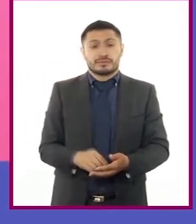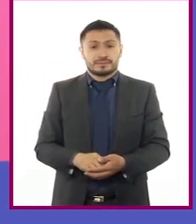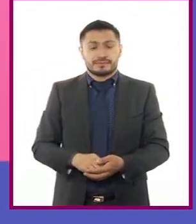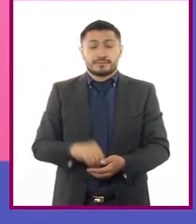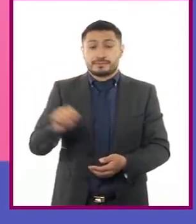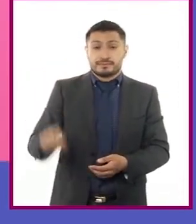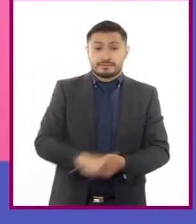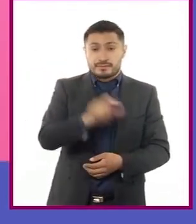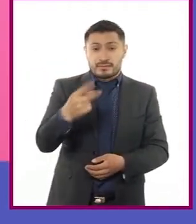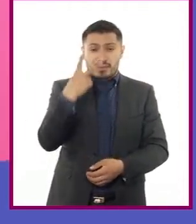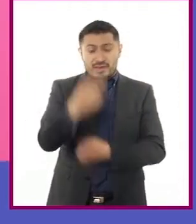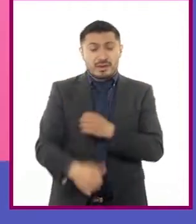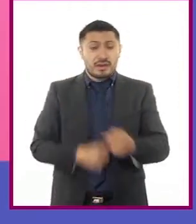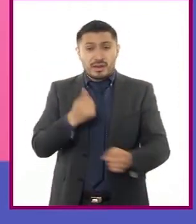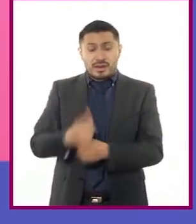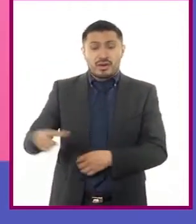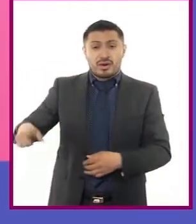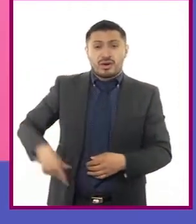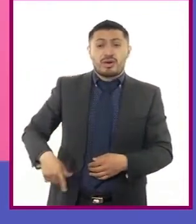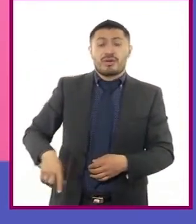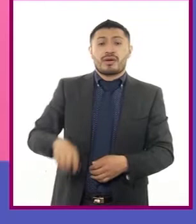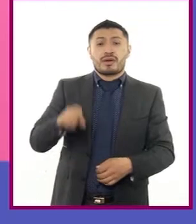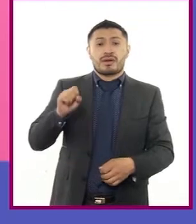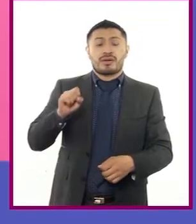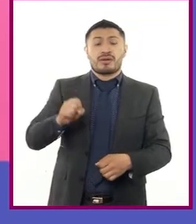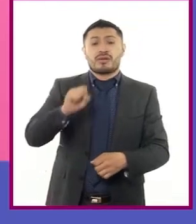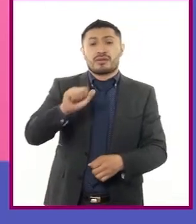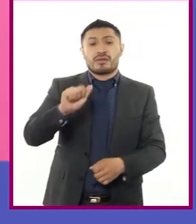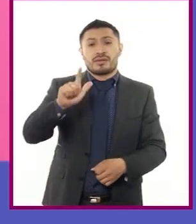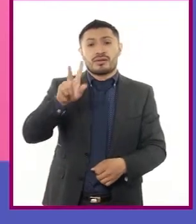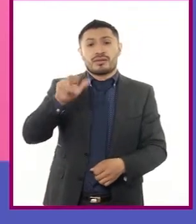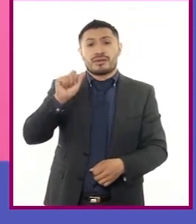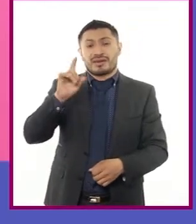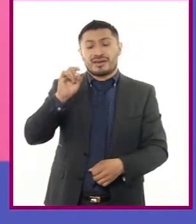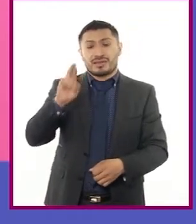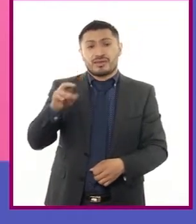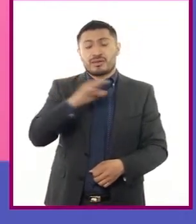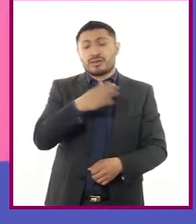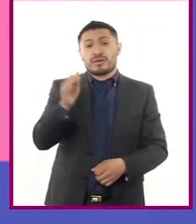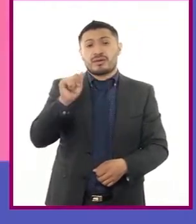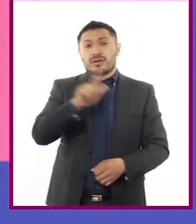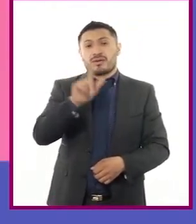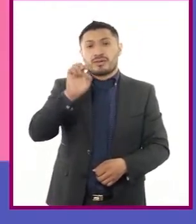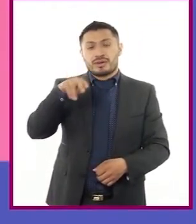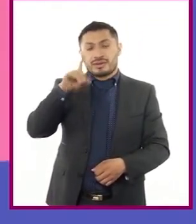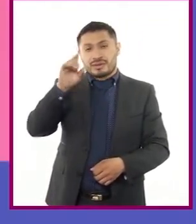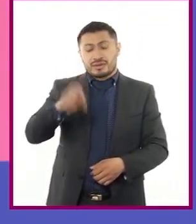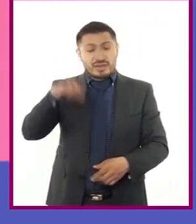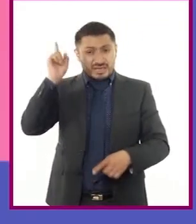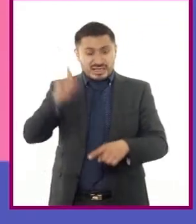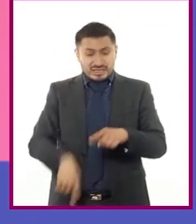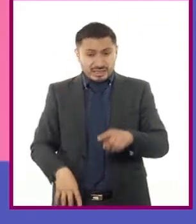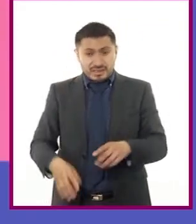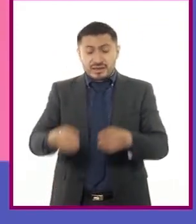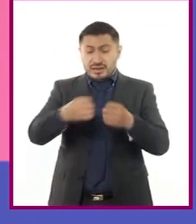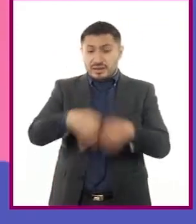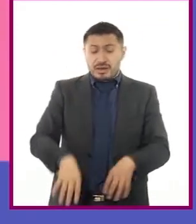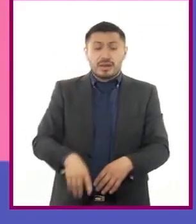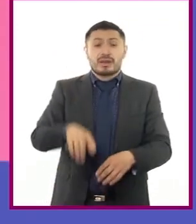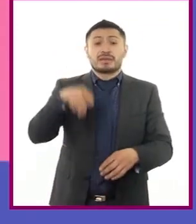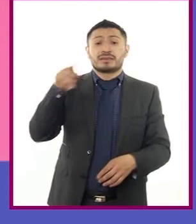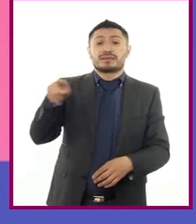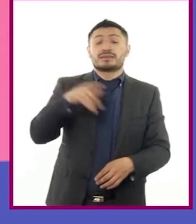2 años después, cuando el gobierno de Salvador Allende fue derrocado, Pablo Neruda enfermó y falleció días después en Santiago de